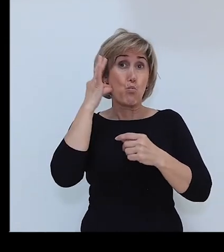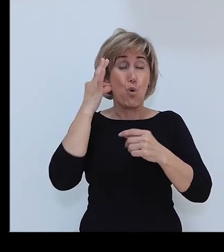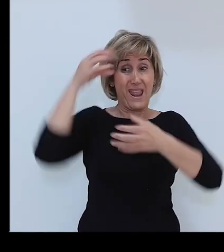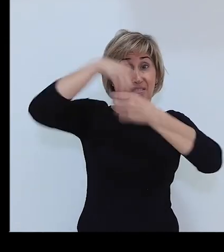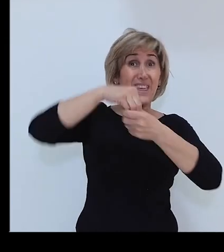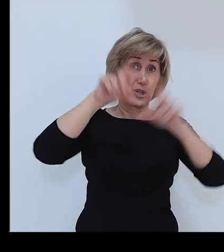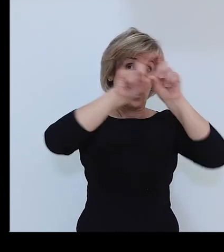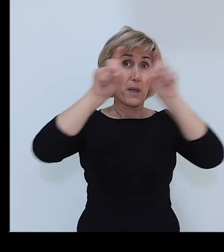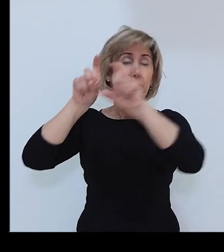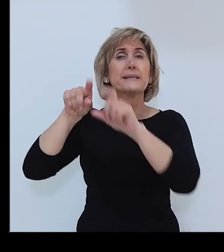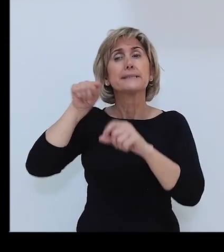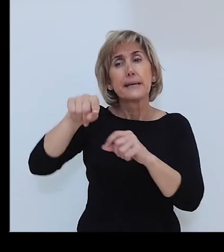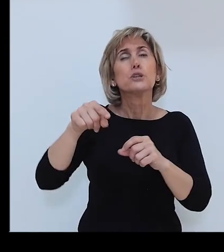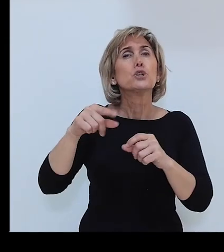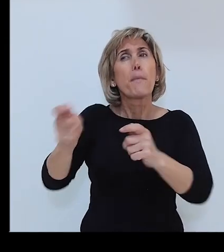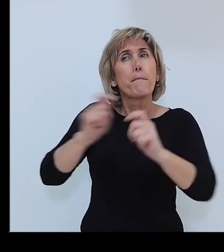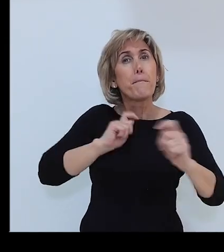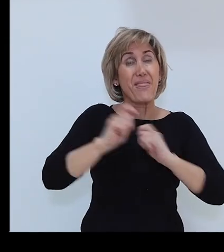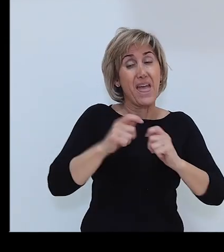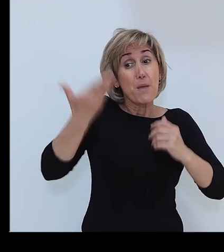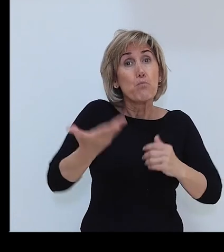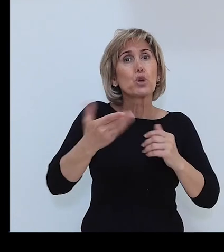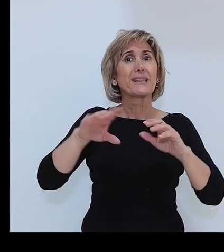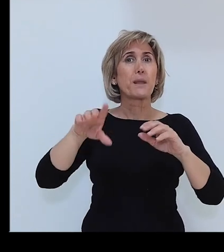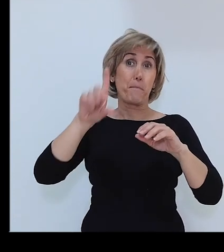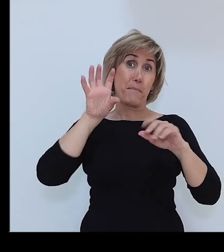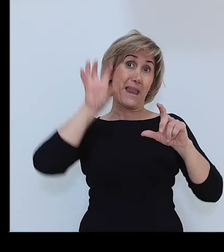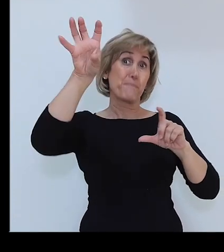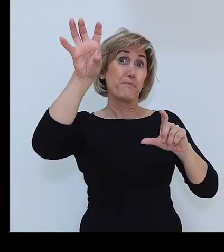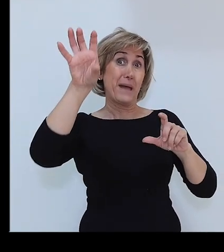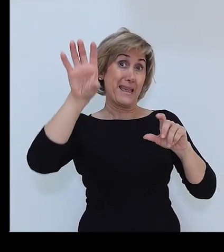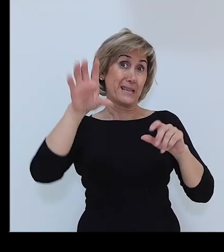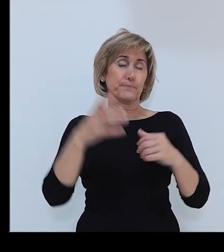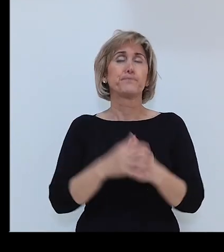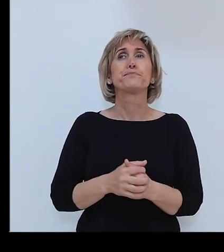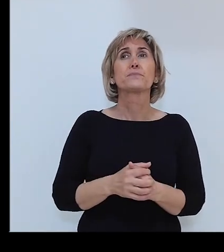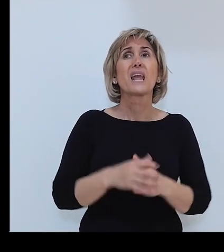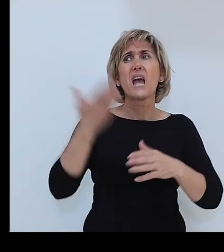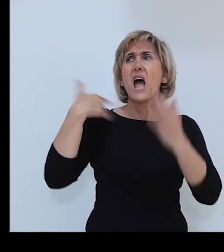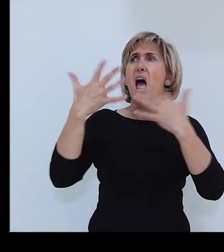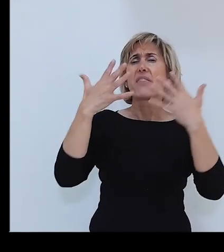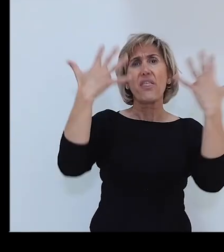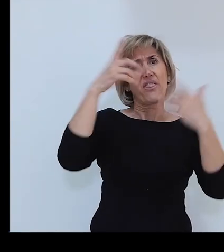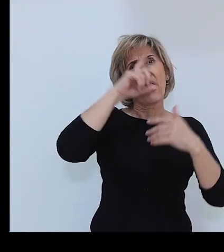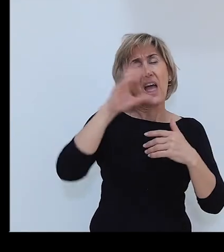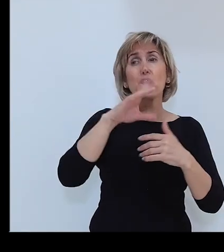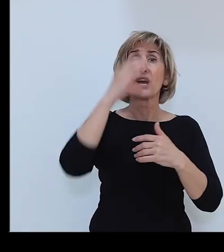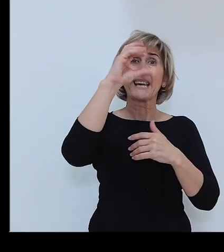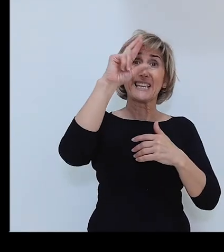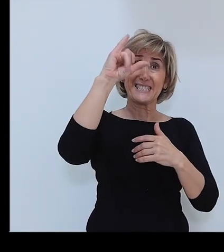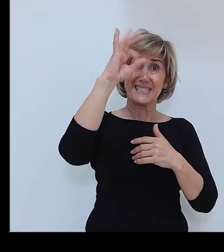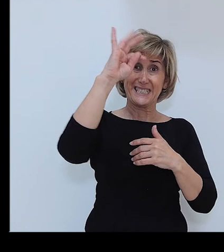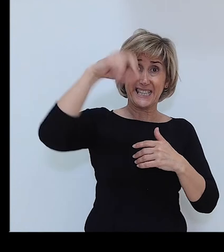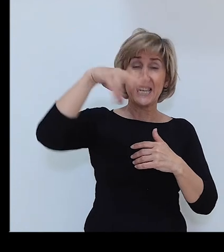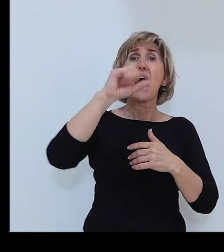de la mujer en Gran Bretaña y la importancia del trabajo de las mujeres en la industria como una forma de riqueza